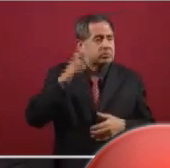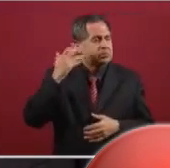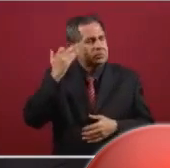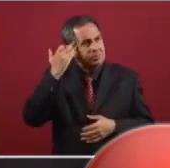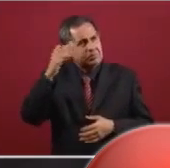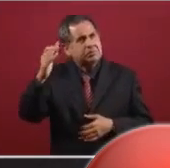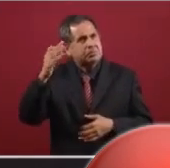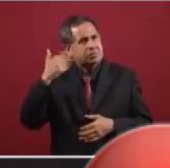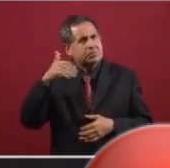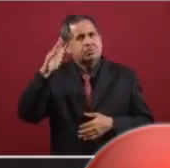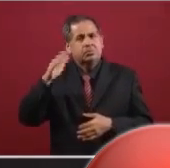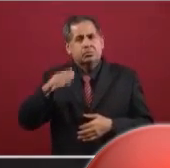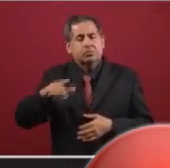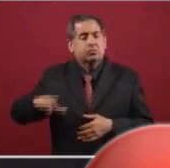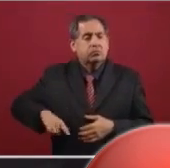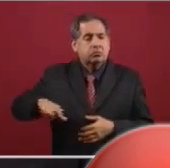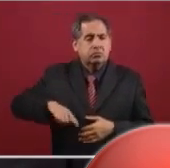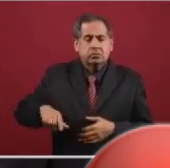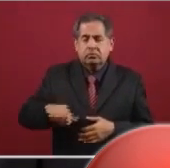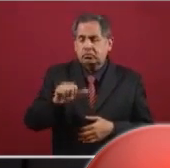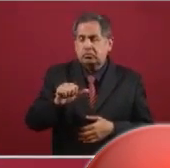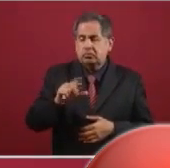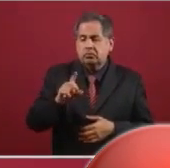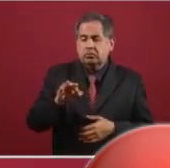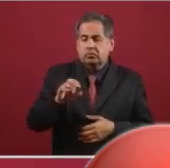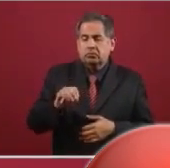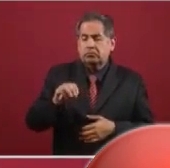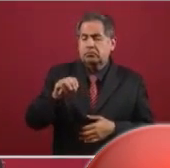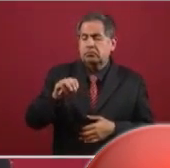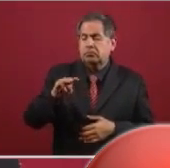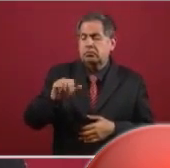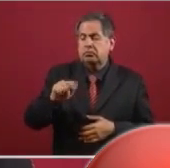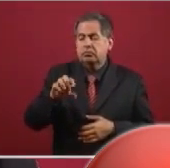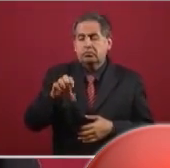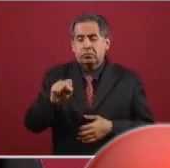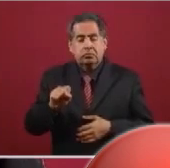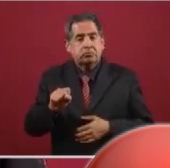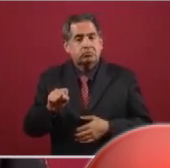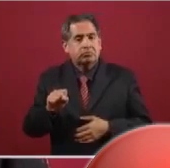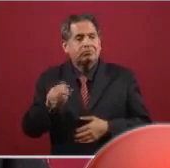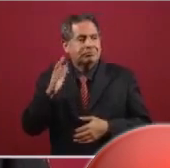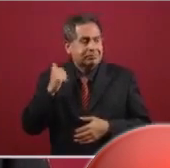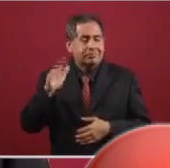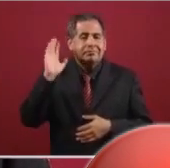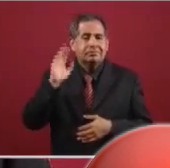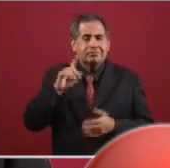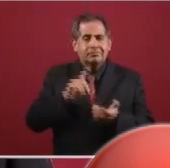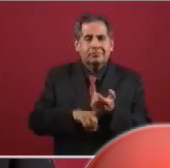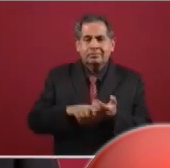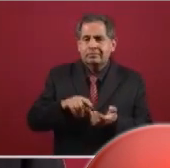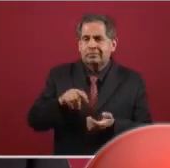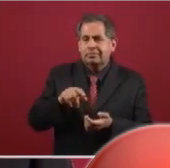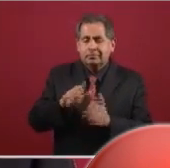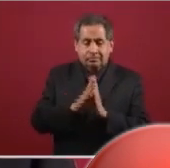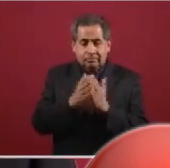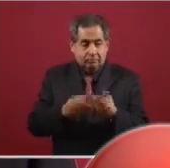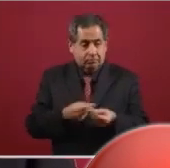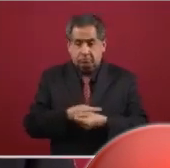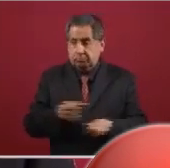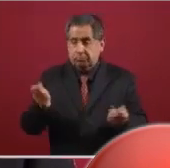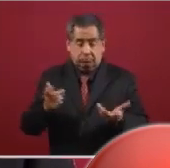gobierno de Adolfo López Mateos, fue cuando nos llegaron los